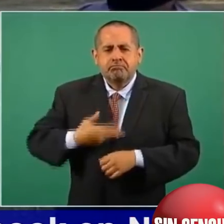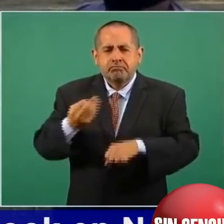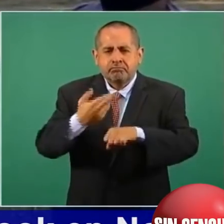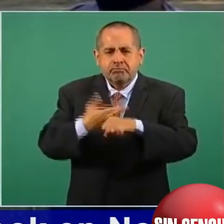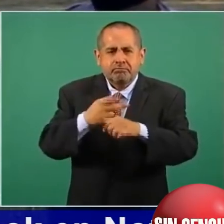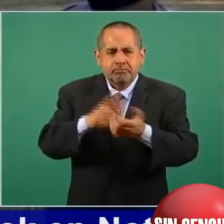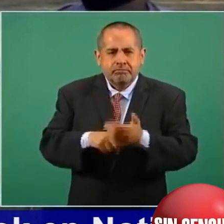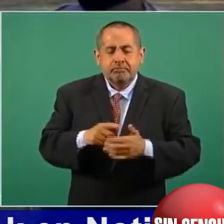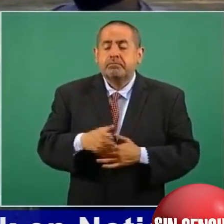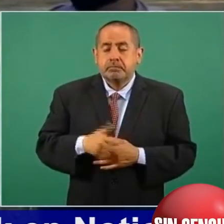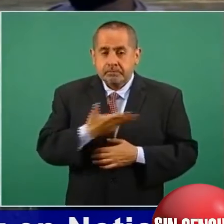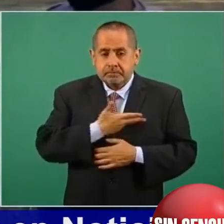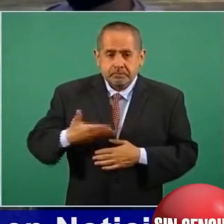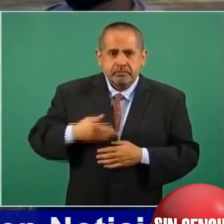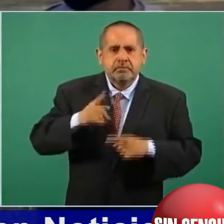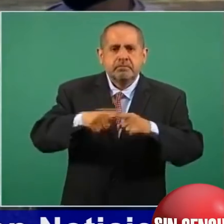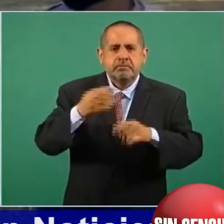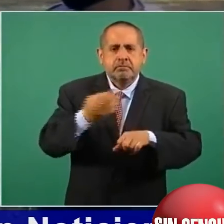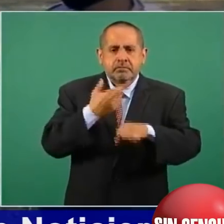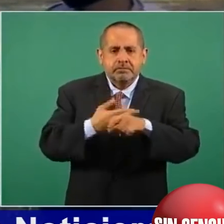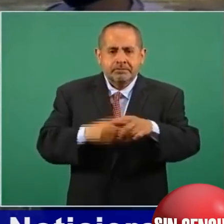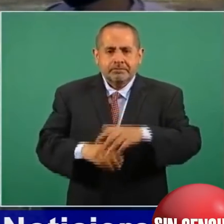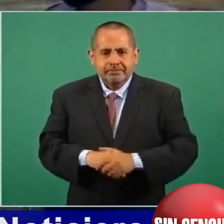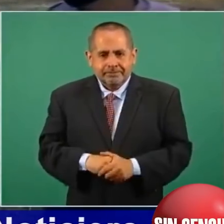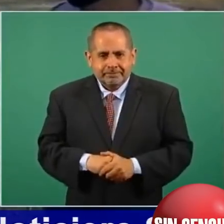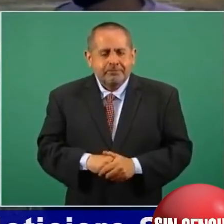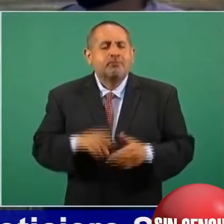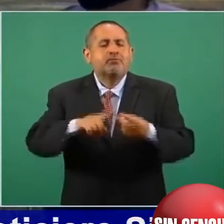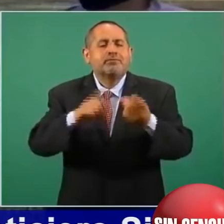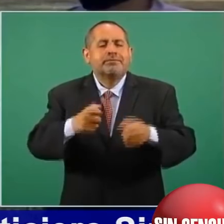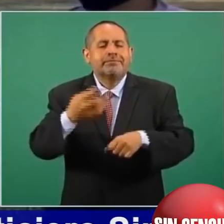tesorera? Presidenta. ¿Y quién es la tesorera? Tú eres